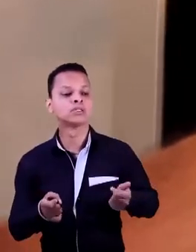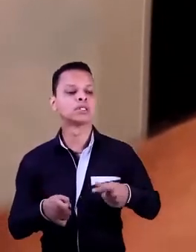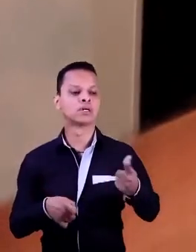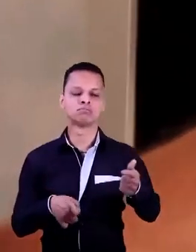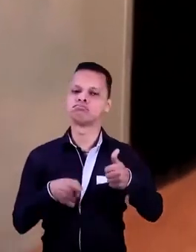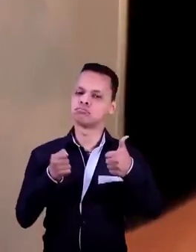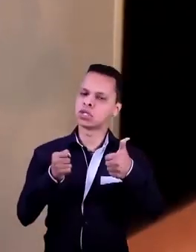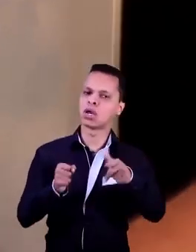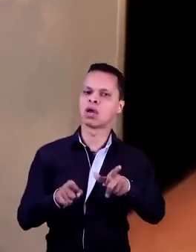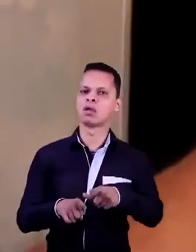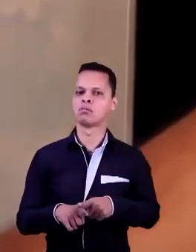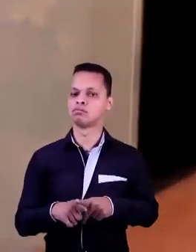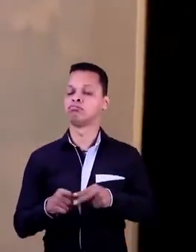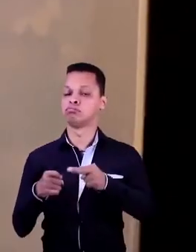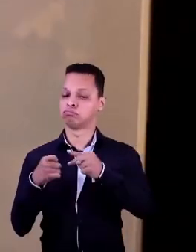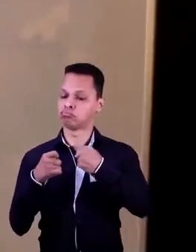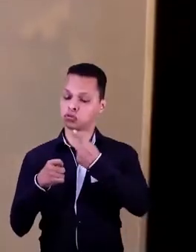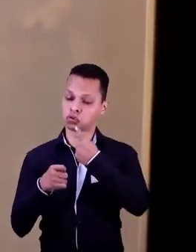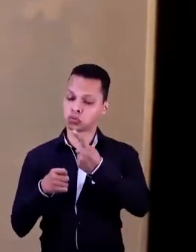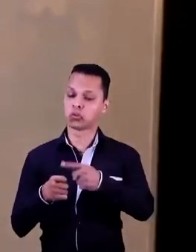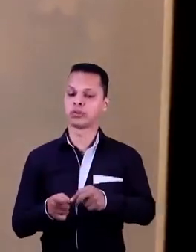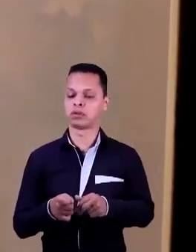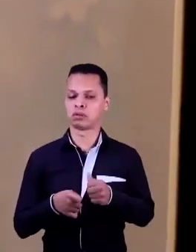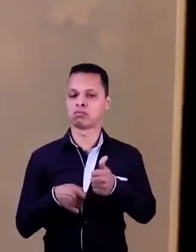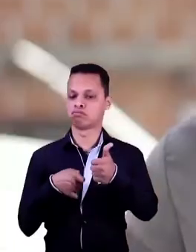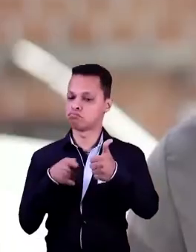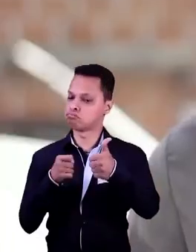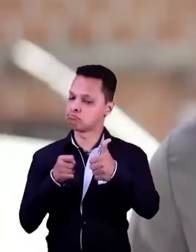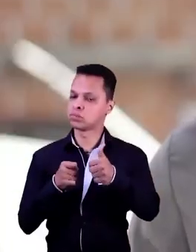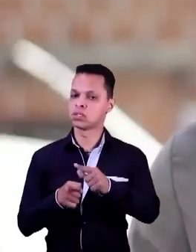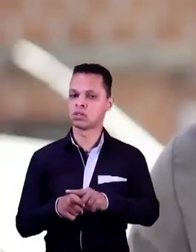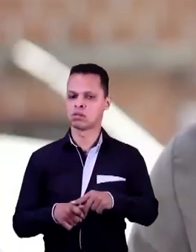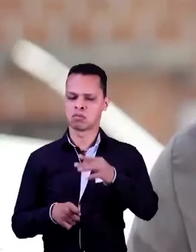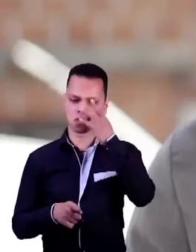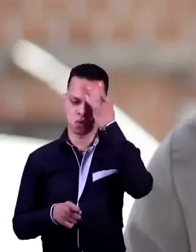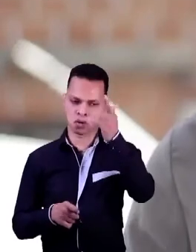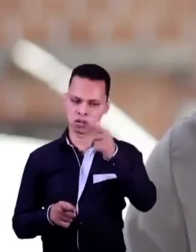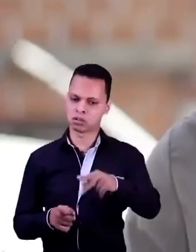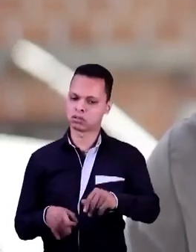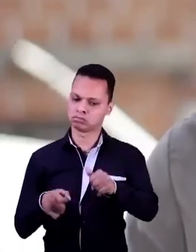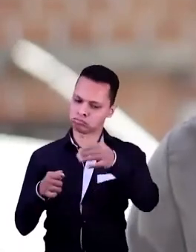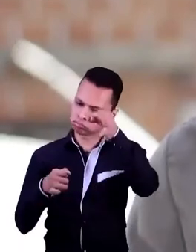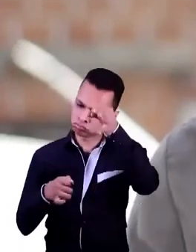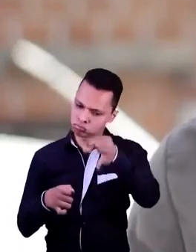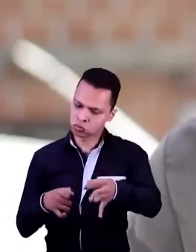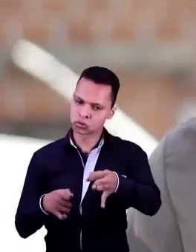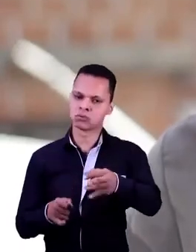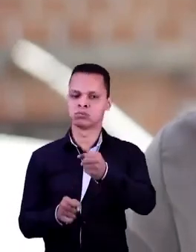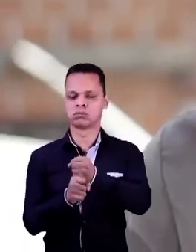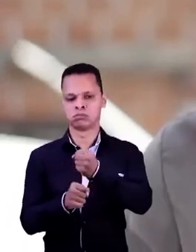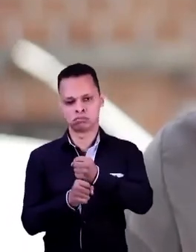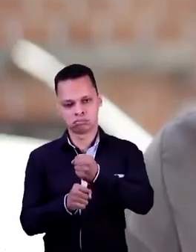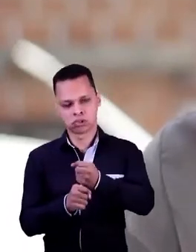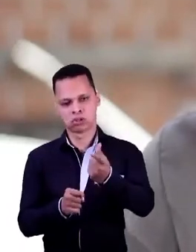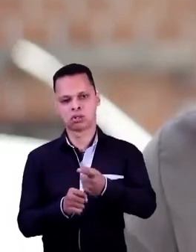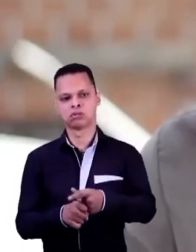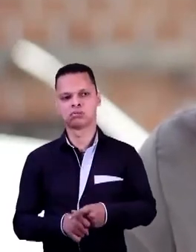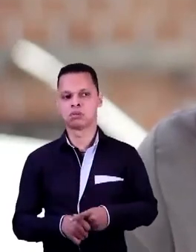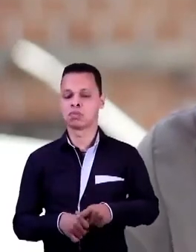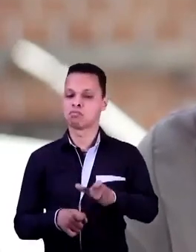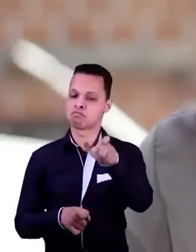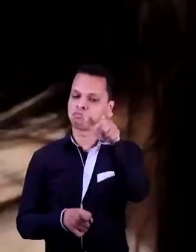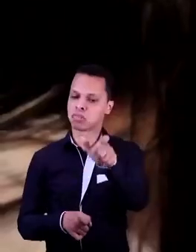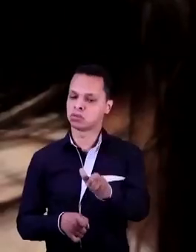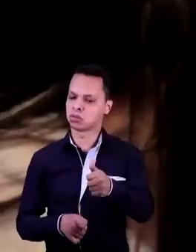las salidas. Recomiendo a Héctor para el tema de las excursiones porque es muy cumplido con su trabajo, además